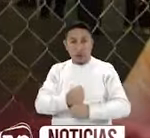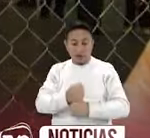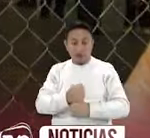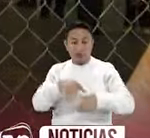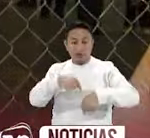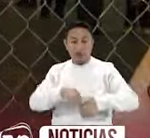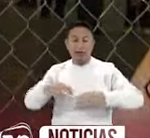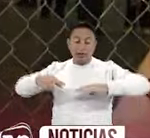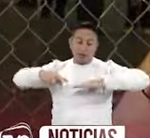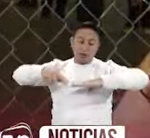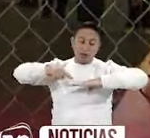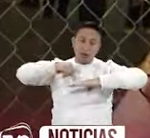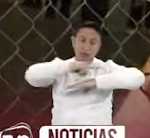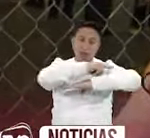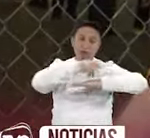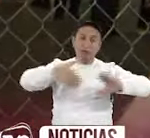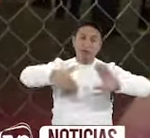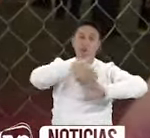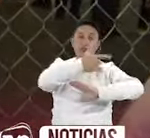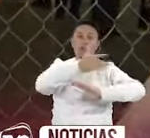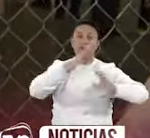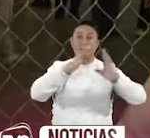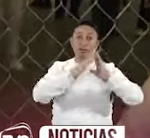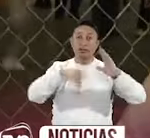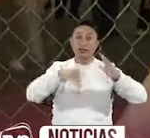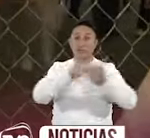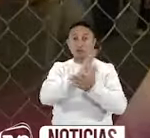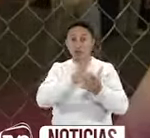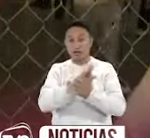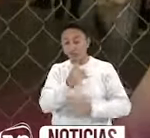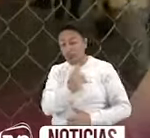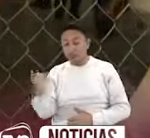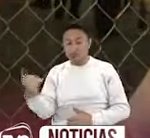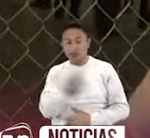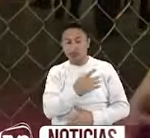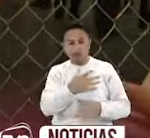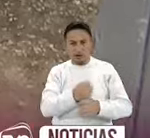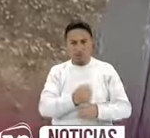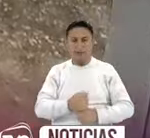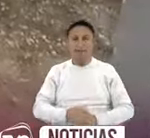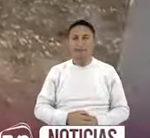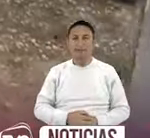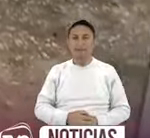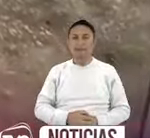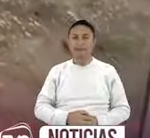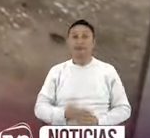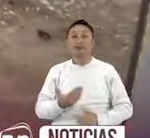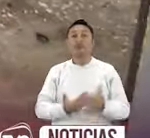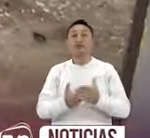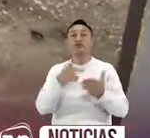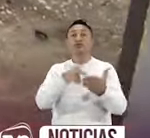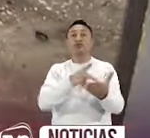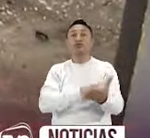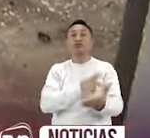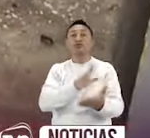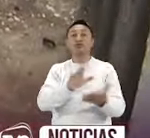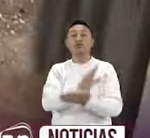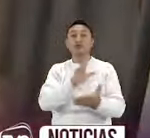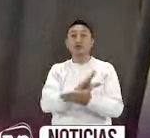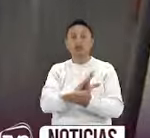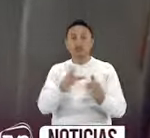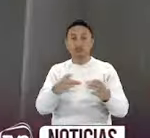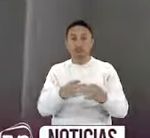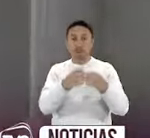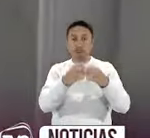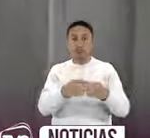estos estudiantes desde sus hogares hacia las escuelas también sea seguro. Con el nuevo programa, las unidades priorizadas serán abordadas